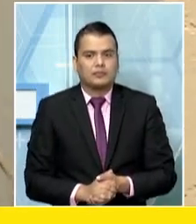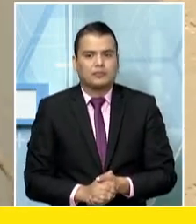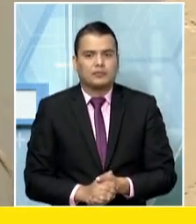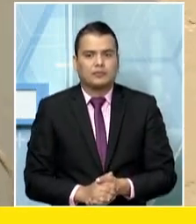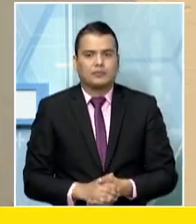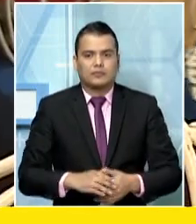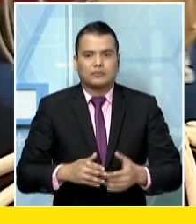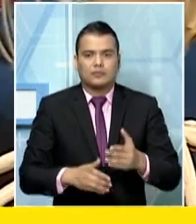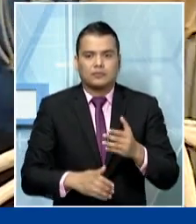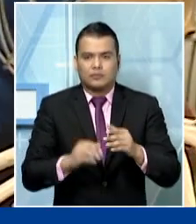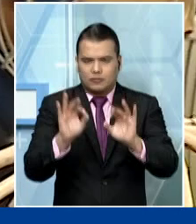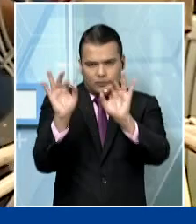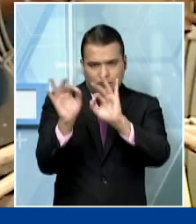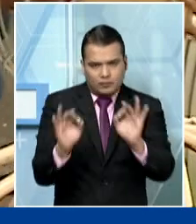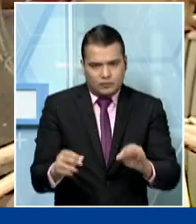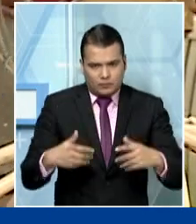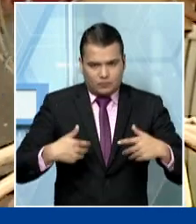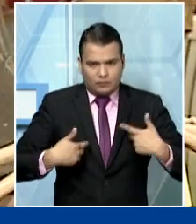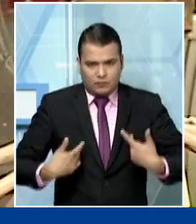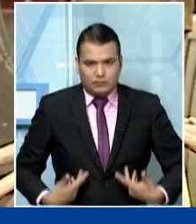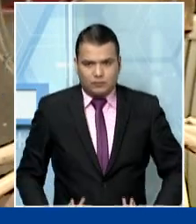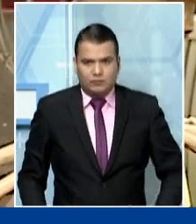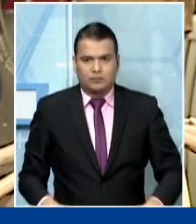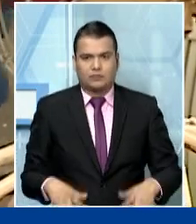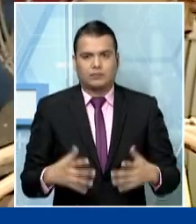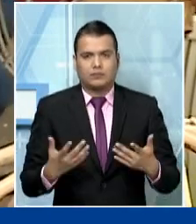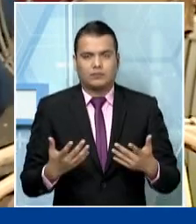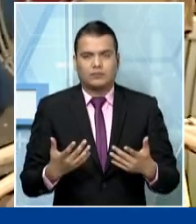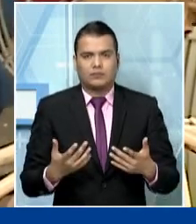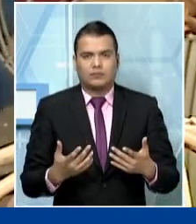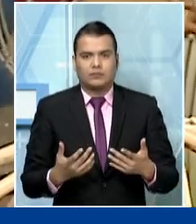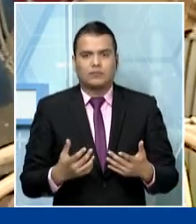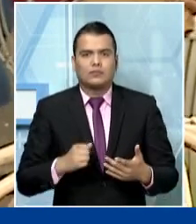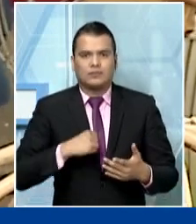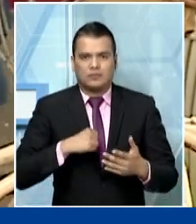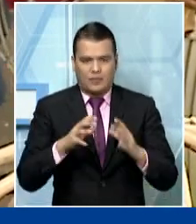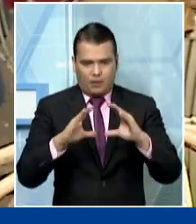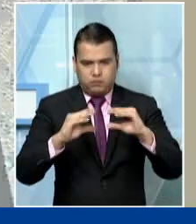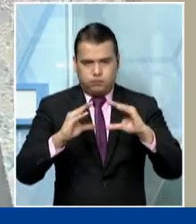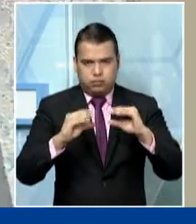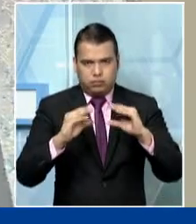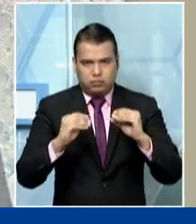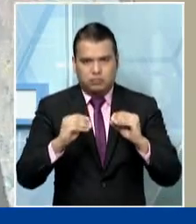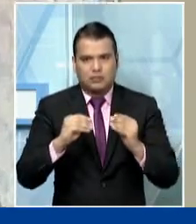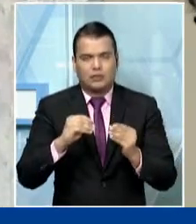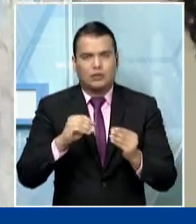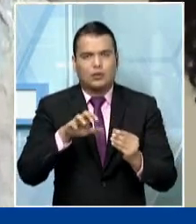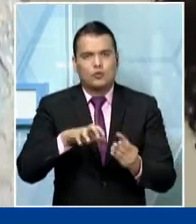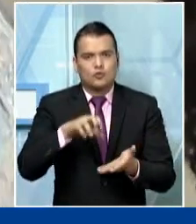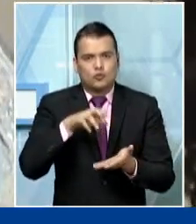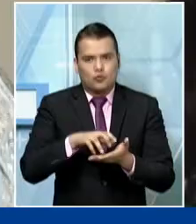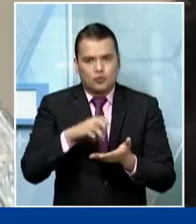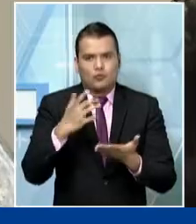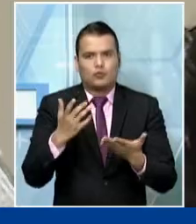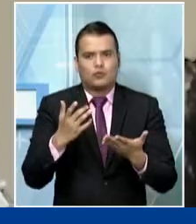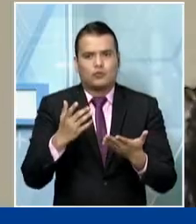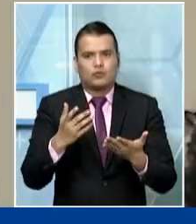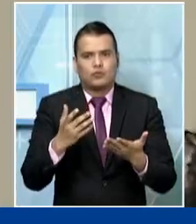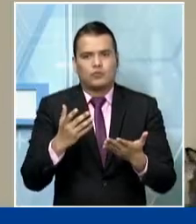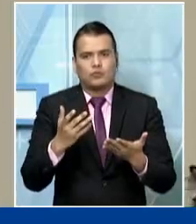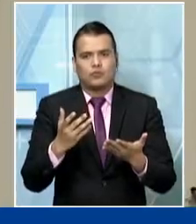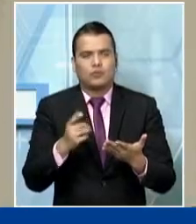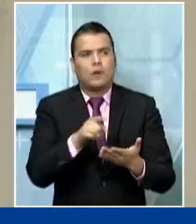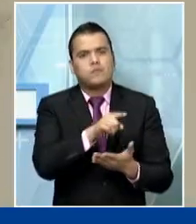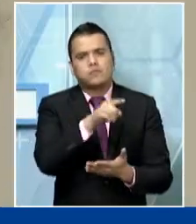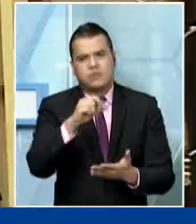el vestido que lleva. La sabanita, la esponja, sobre eso trabajamos. Hay enfermeros, médicos,